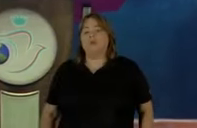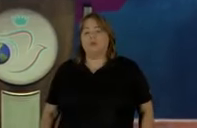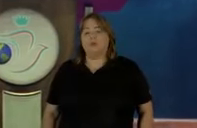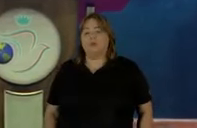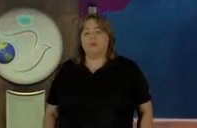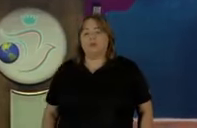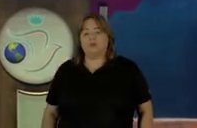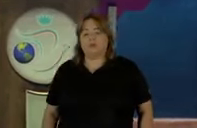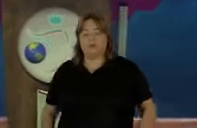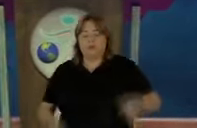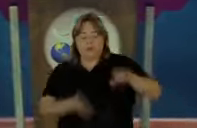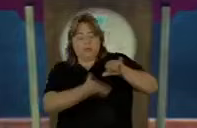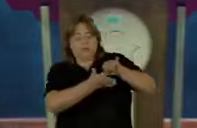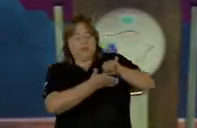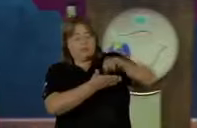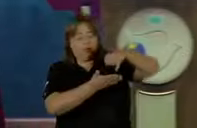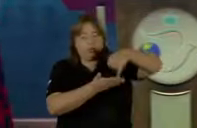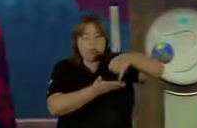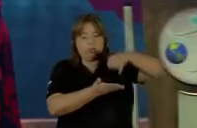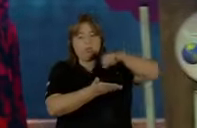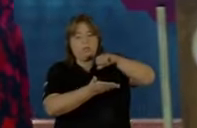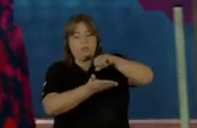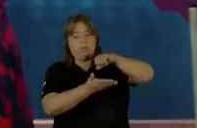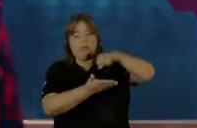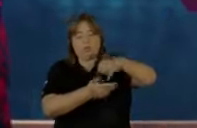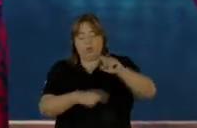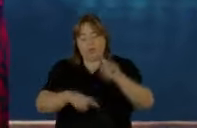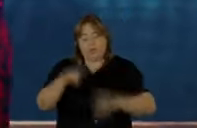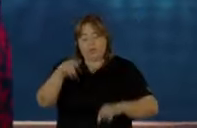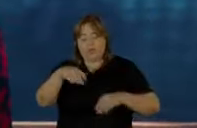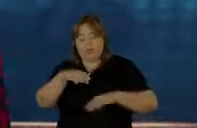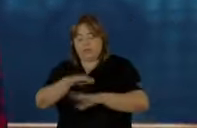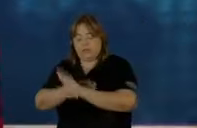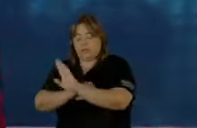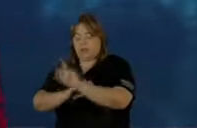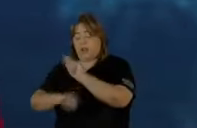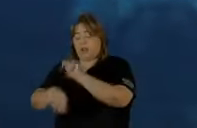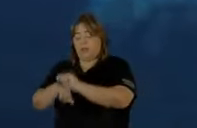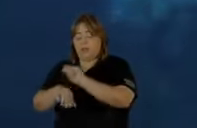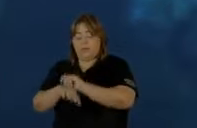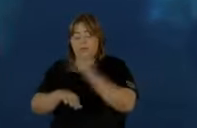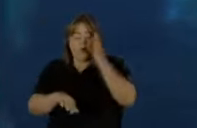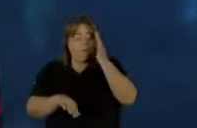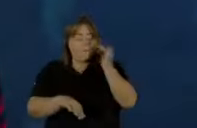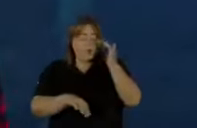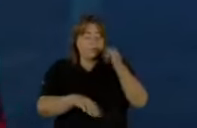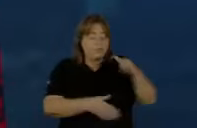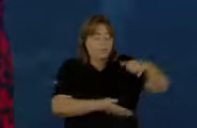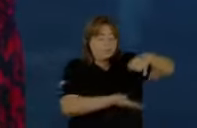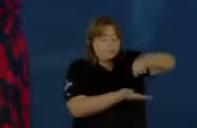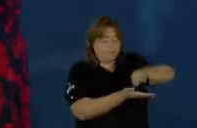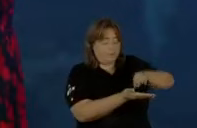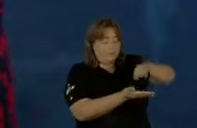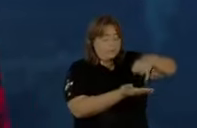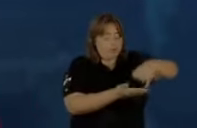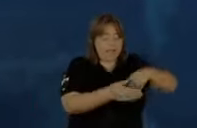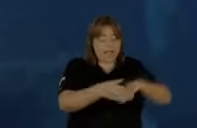había un cojo que lo ponían todos los... Qué triste, ¿verdad? No podía entrar al templo porque era cojo de